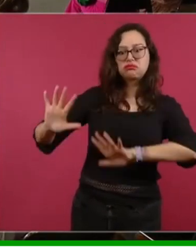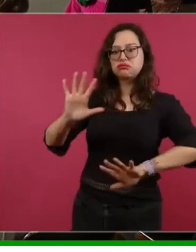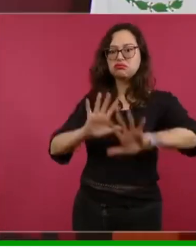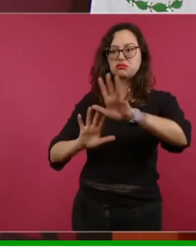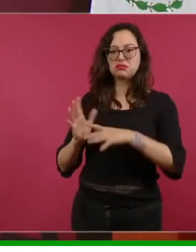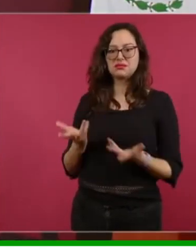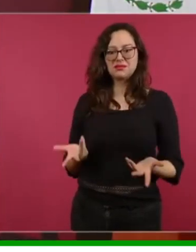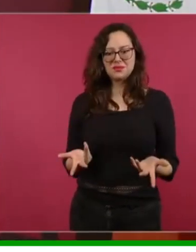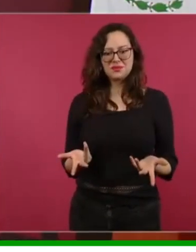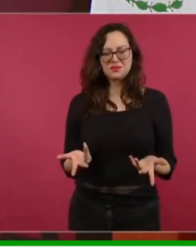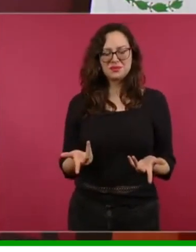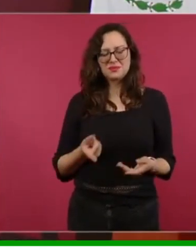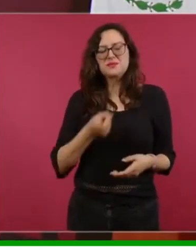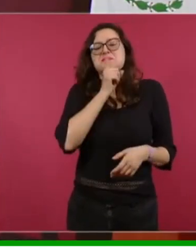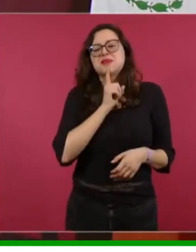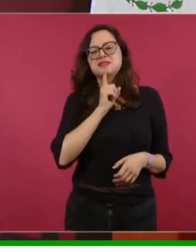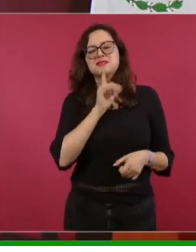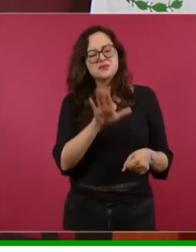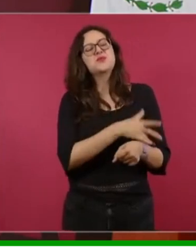¿Por qué? Mienten.